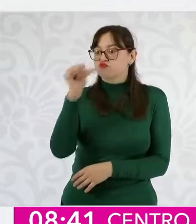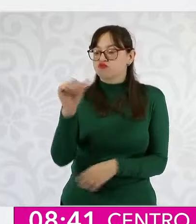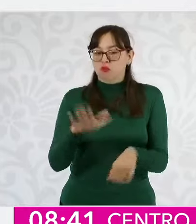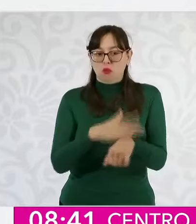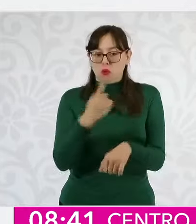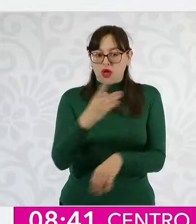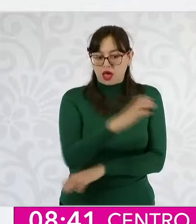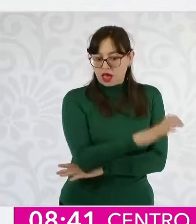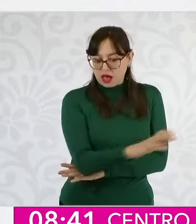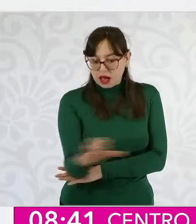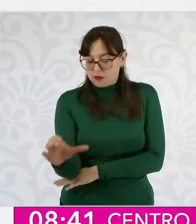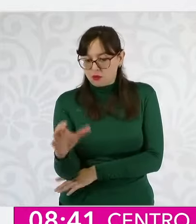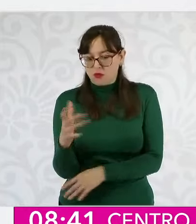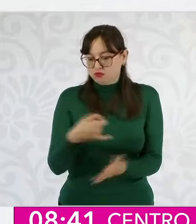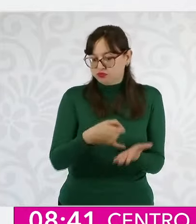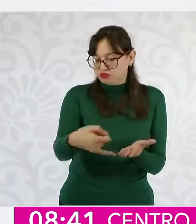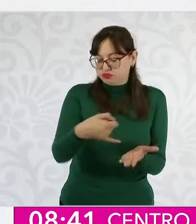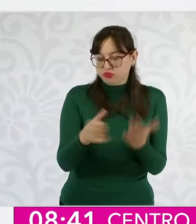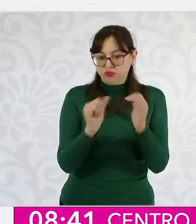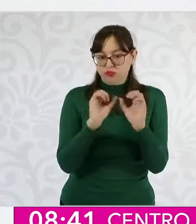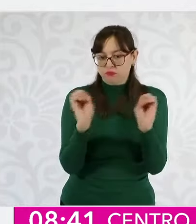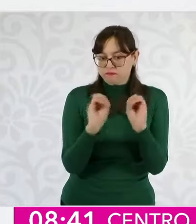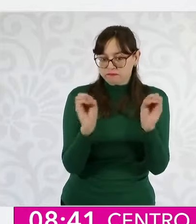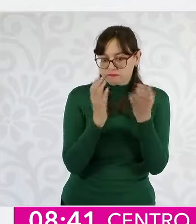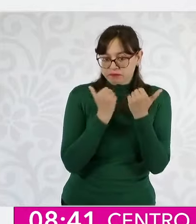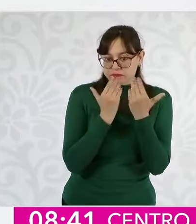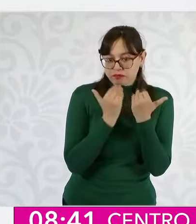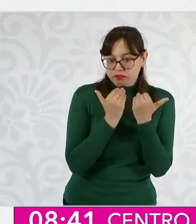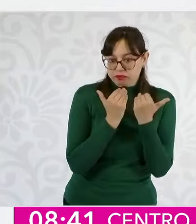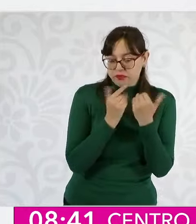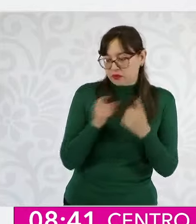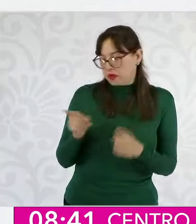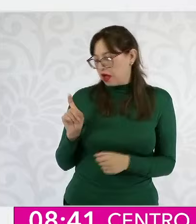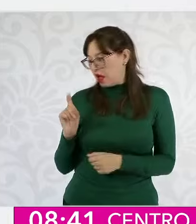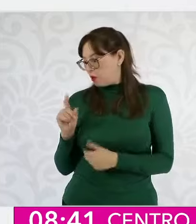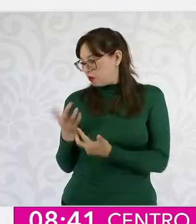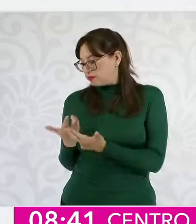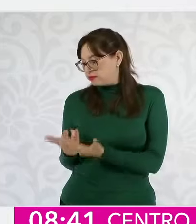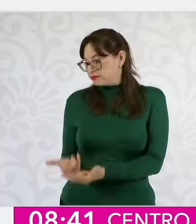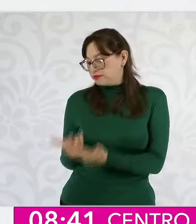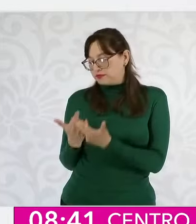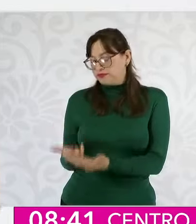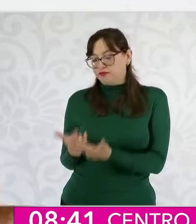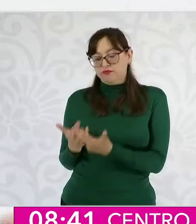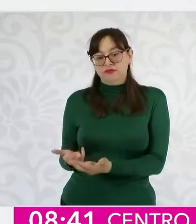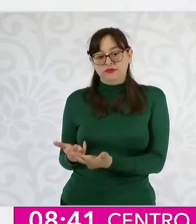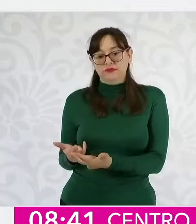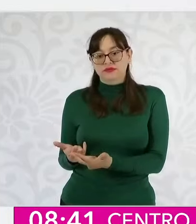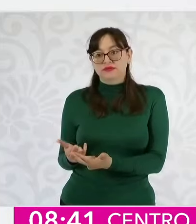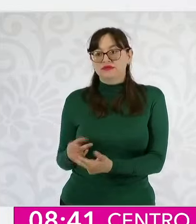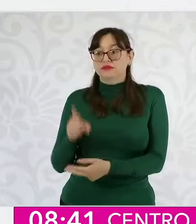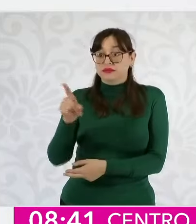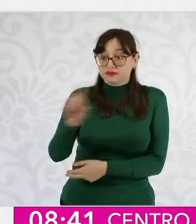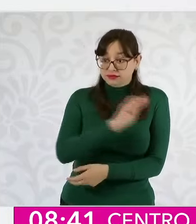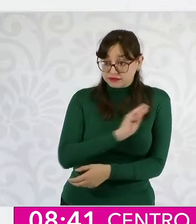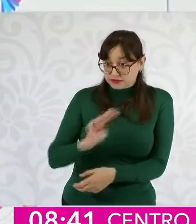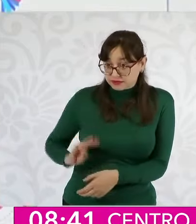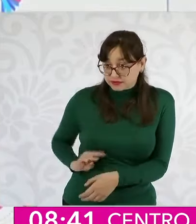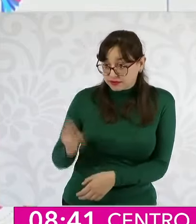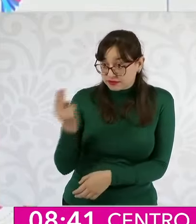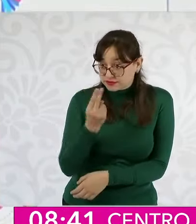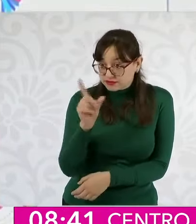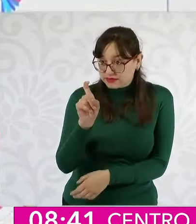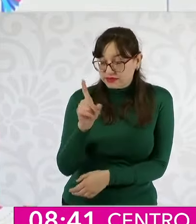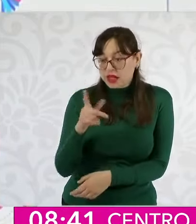Pues como que no es muy correcto, ¿no? Porque tú tienes esa agua concesionada para riego, pero no para venderla para consumo